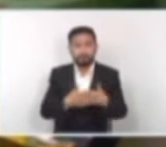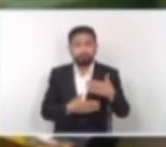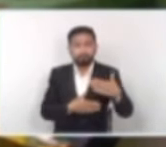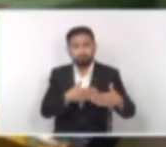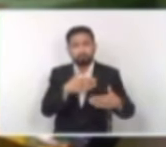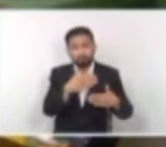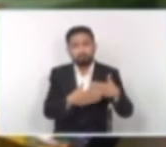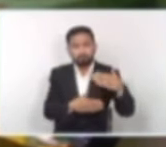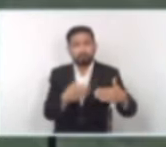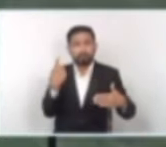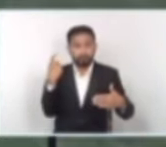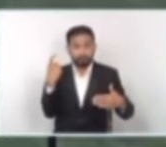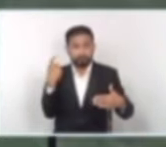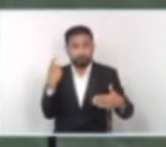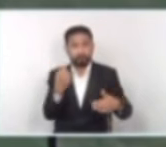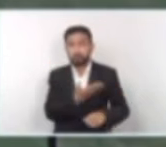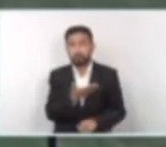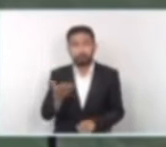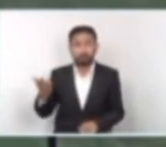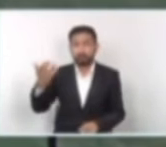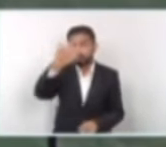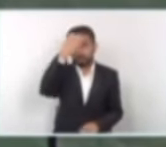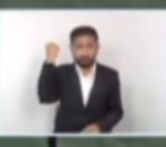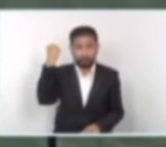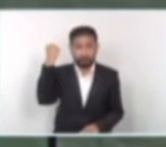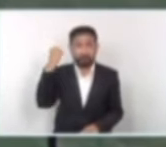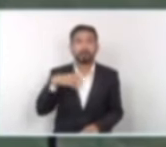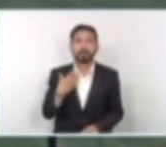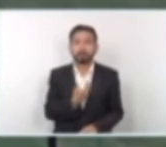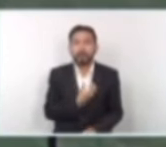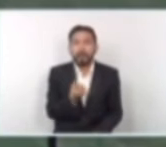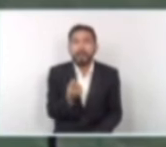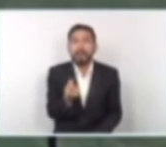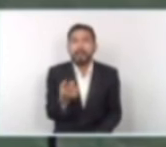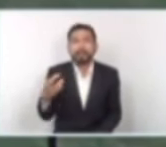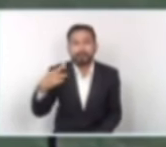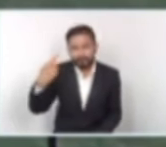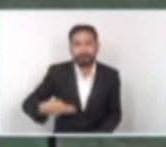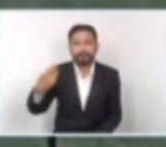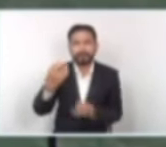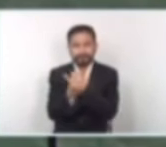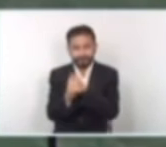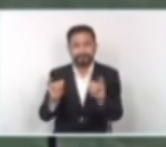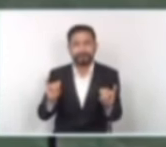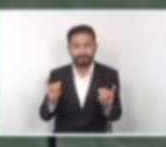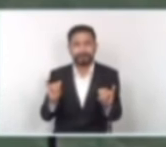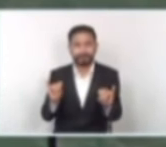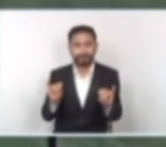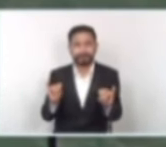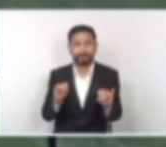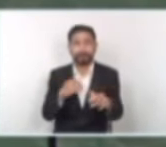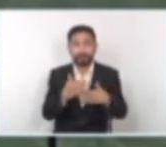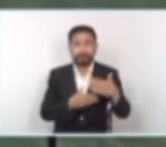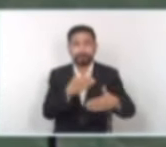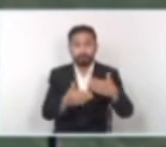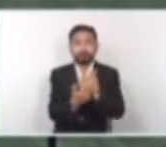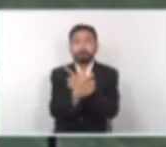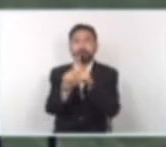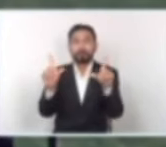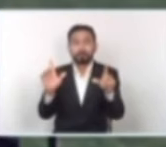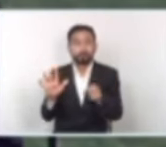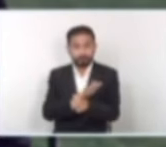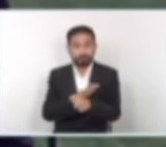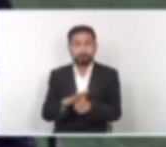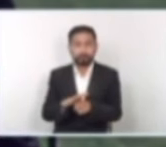por recorrer y muchas cosas por lograr, estamos al alcance de la verdadera independencia y en el camino a la libertad